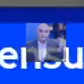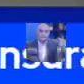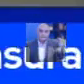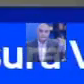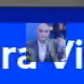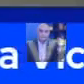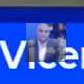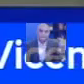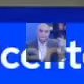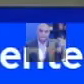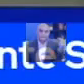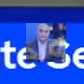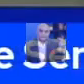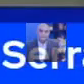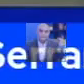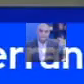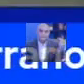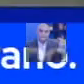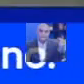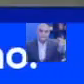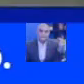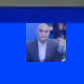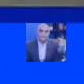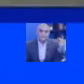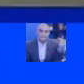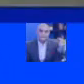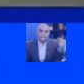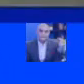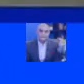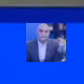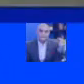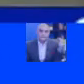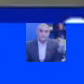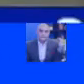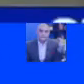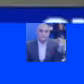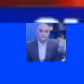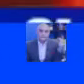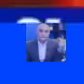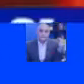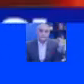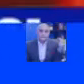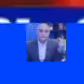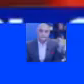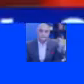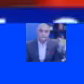Lo otro ya está muy